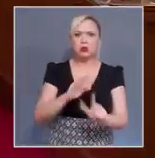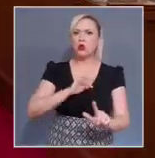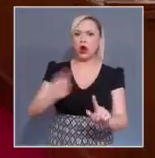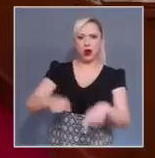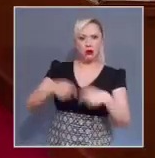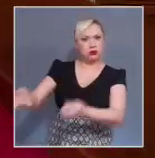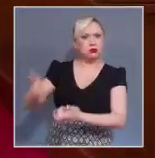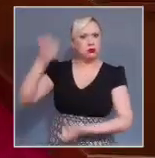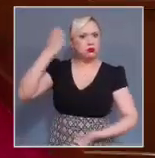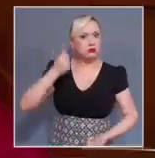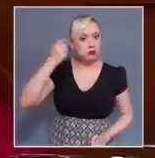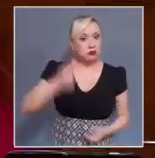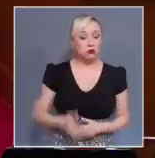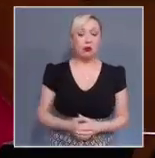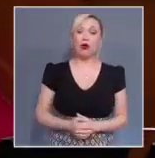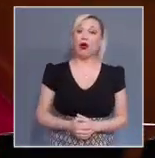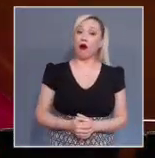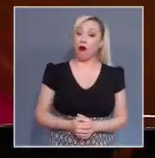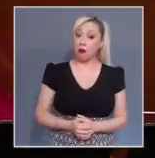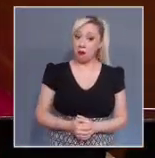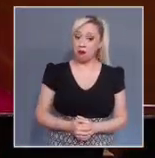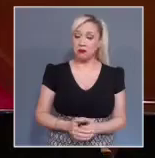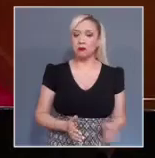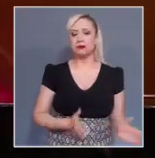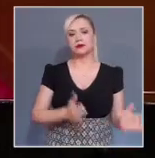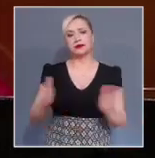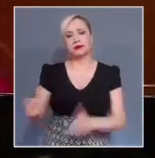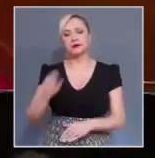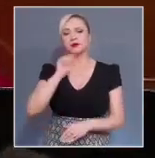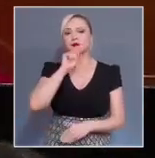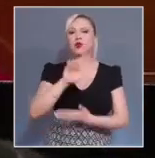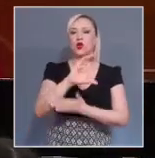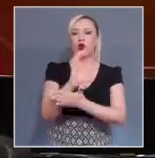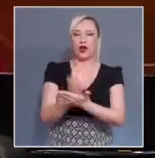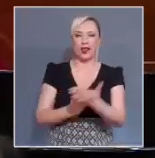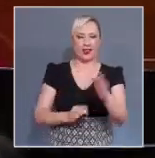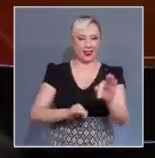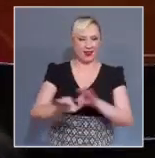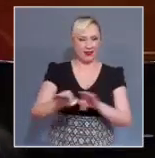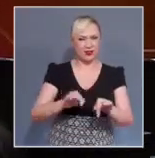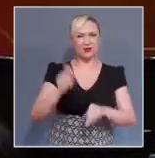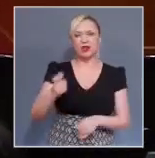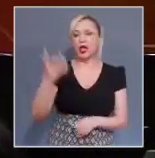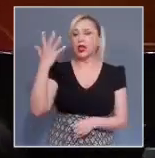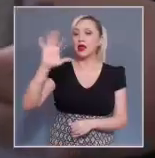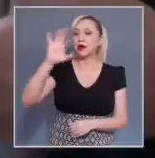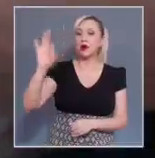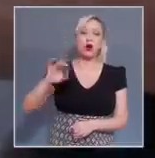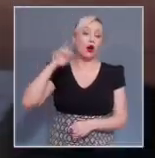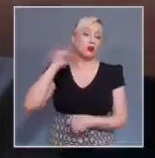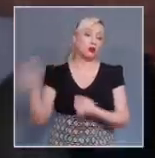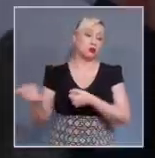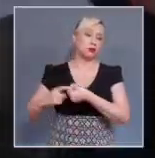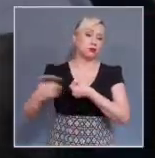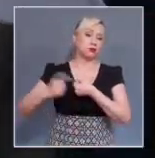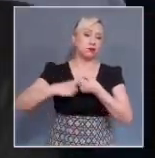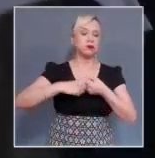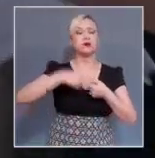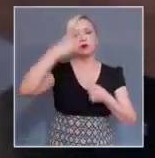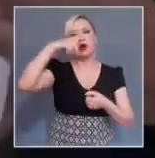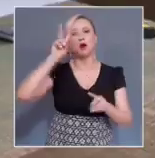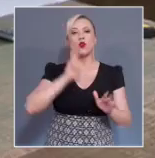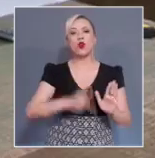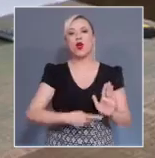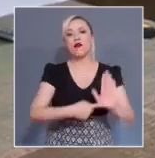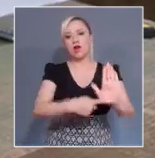contrato colectivo de trabajo debe acreditar por lo menos el 10% de trabajadores afiliados para el desahogo de la prueba de recuento,